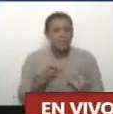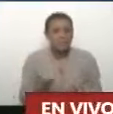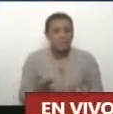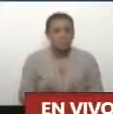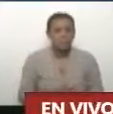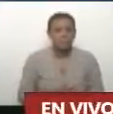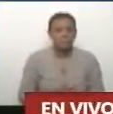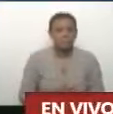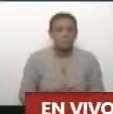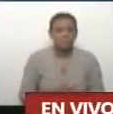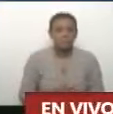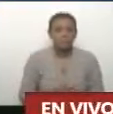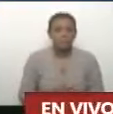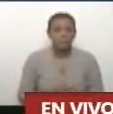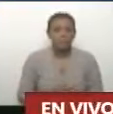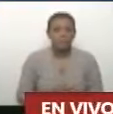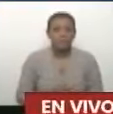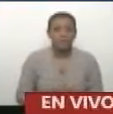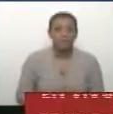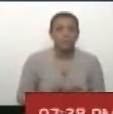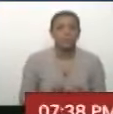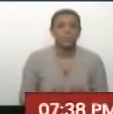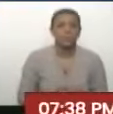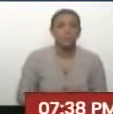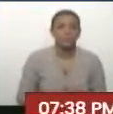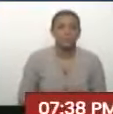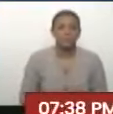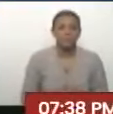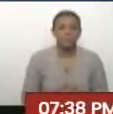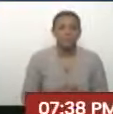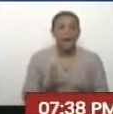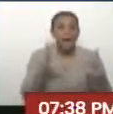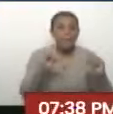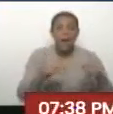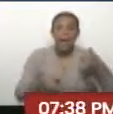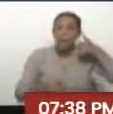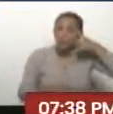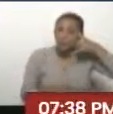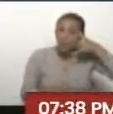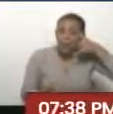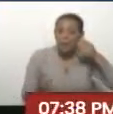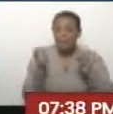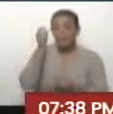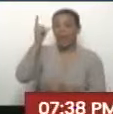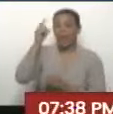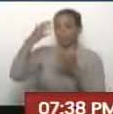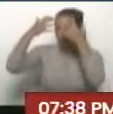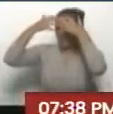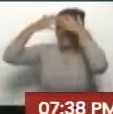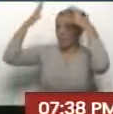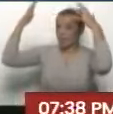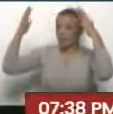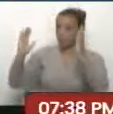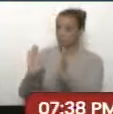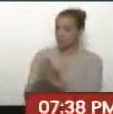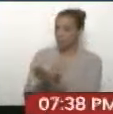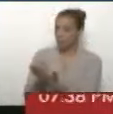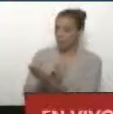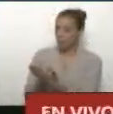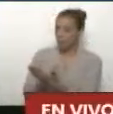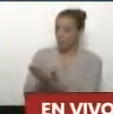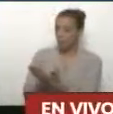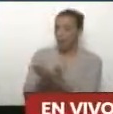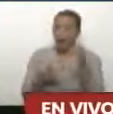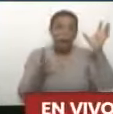Rodríguez fue el libro Apaga tu celular y prende tu cerebro yo apago mi